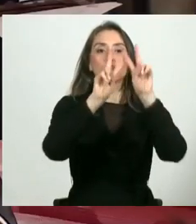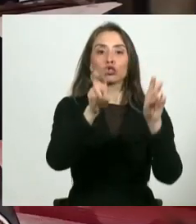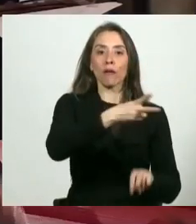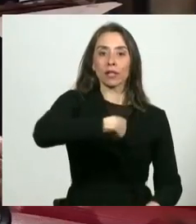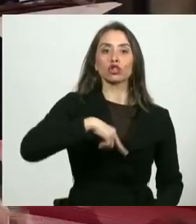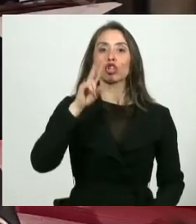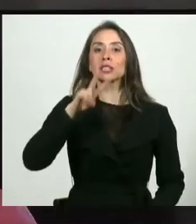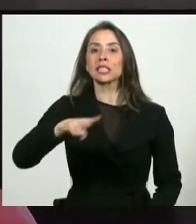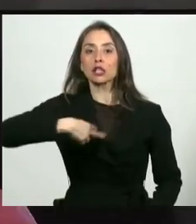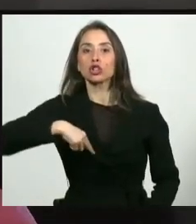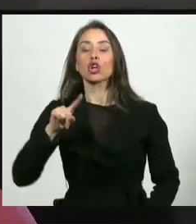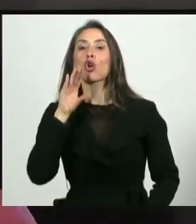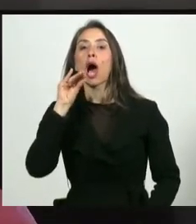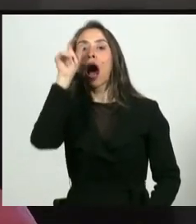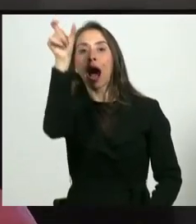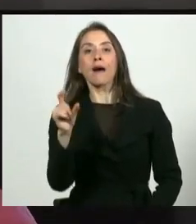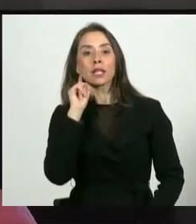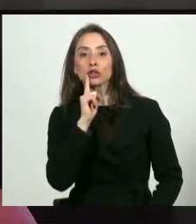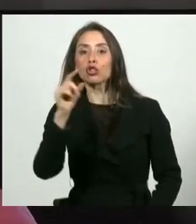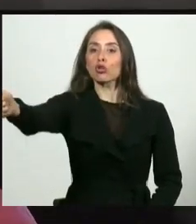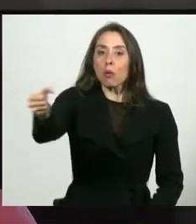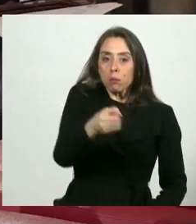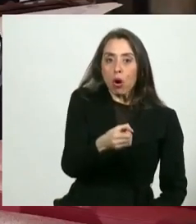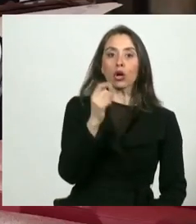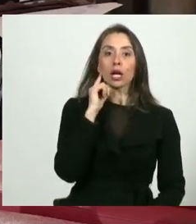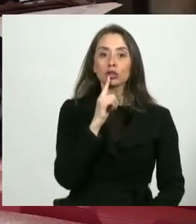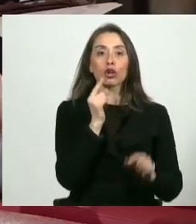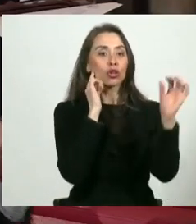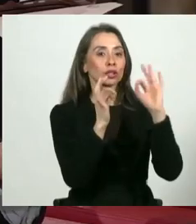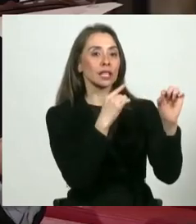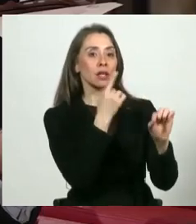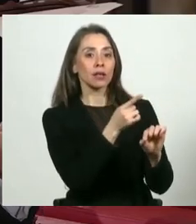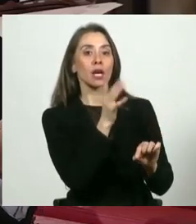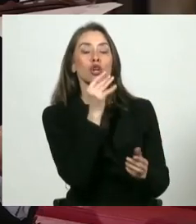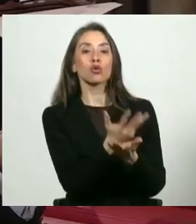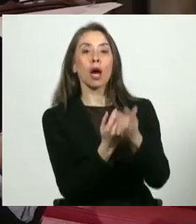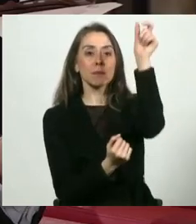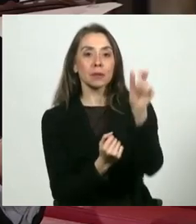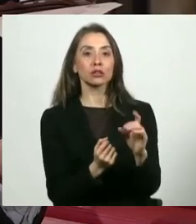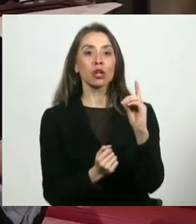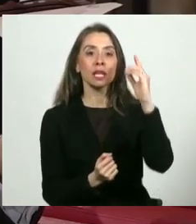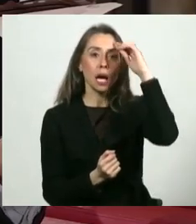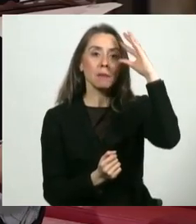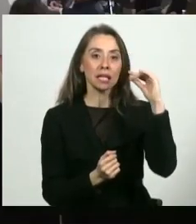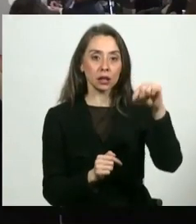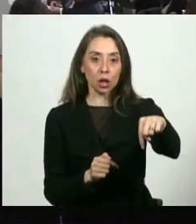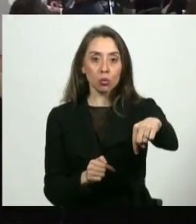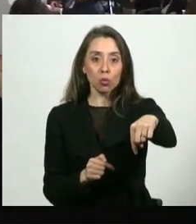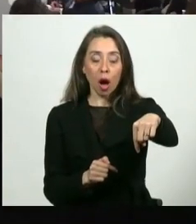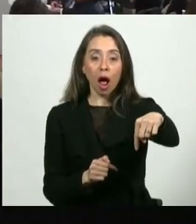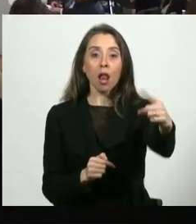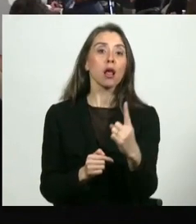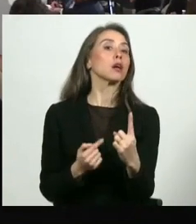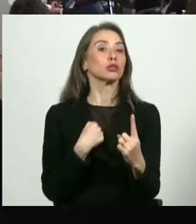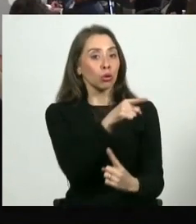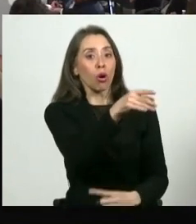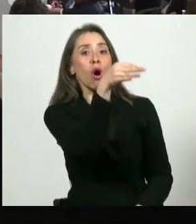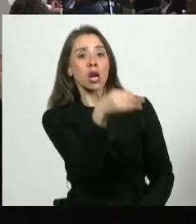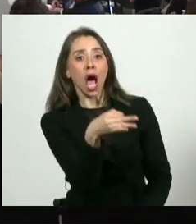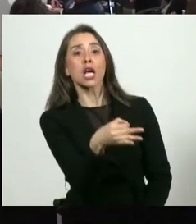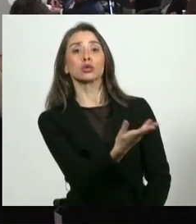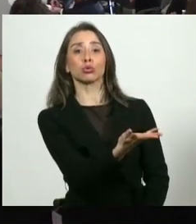Entonces, si queremos hablar de sordos, pongamos un sordo. La señora decía que no haya persona con discapacidad intelectual aquí. Yo le encuentro